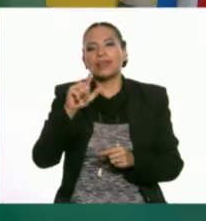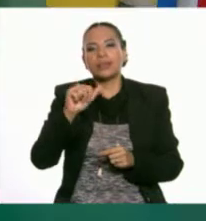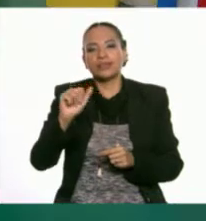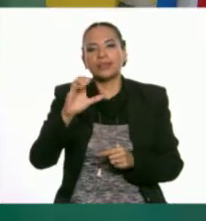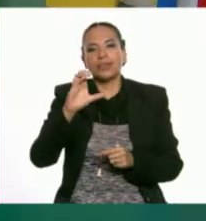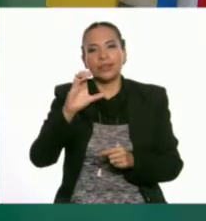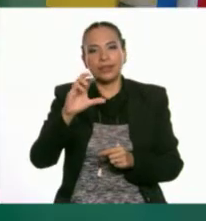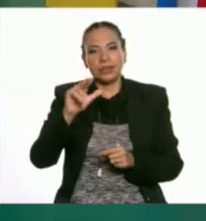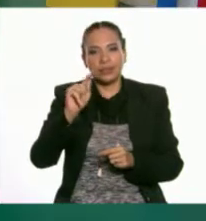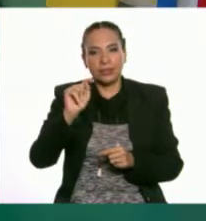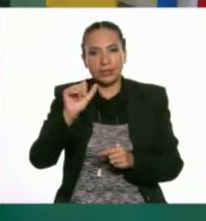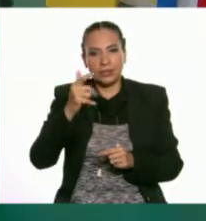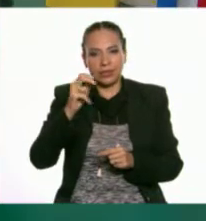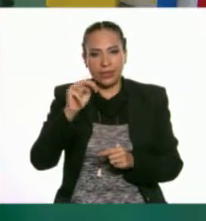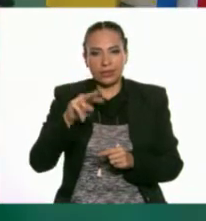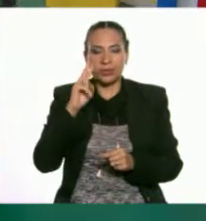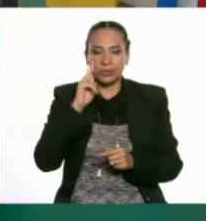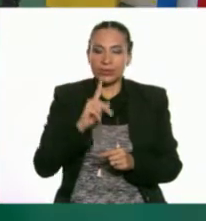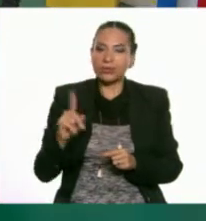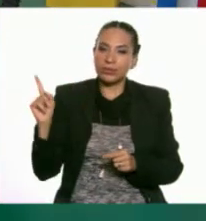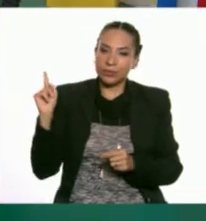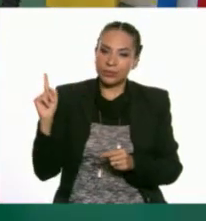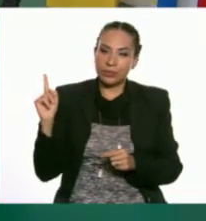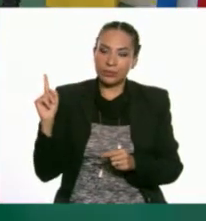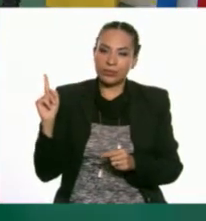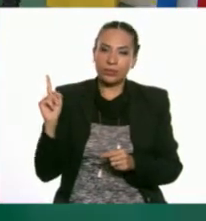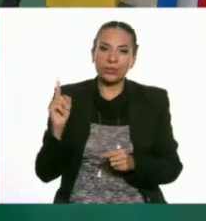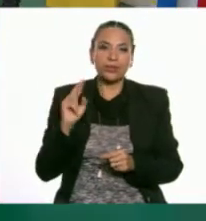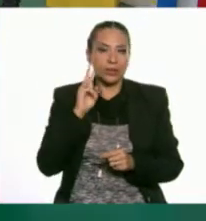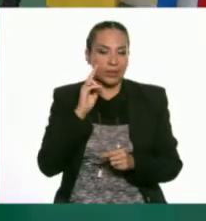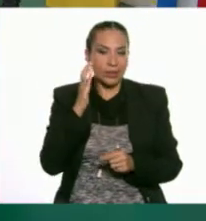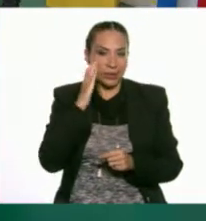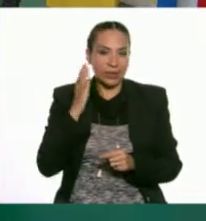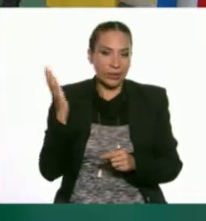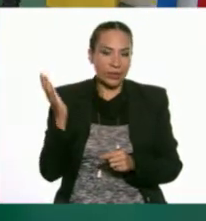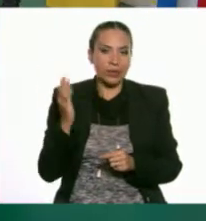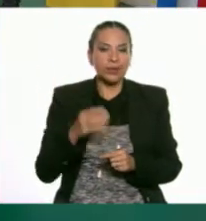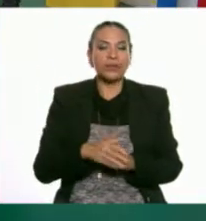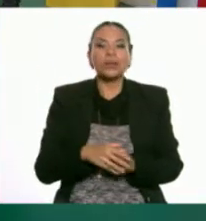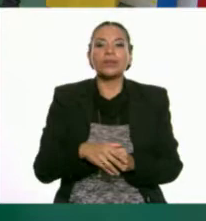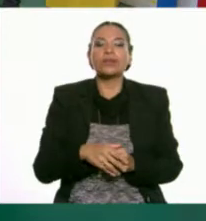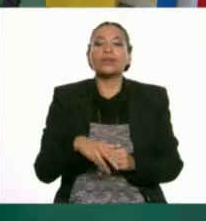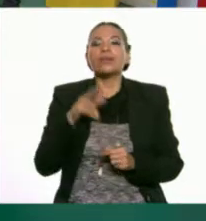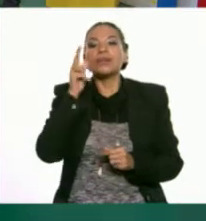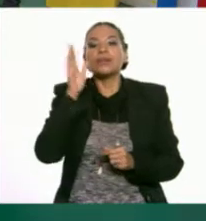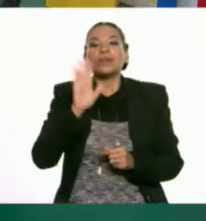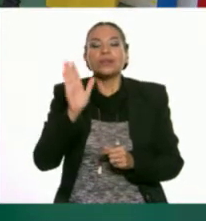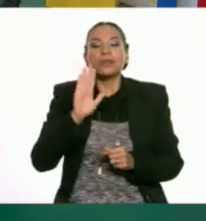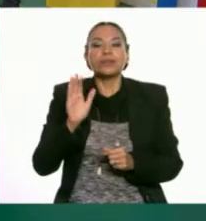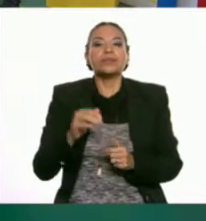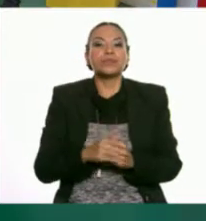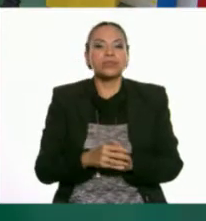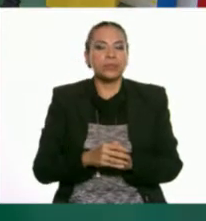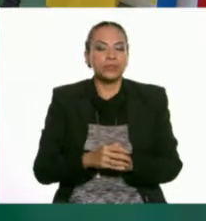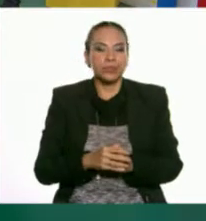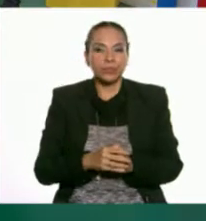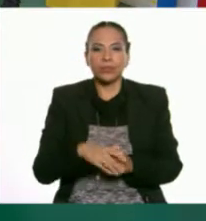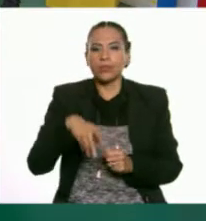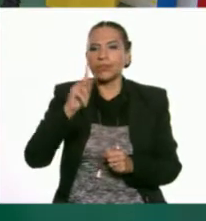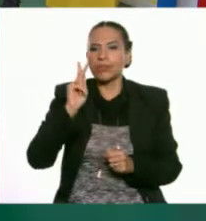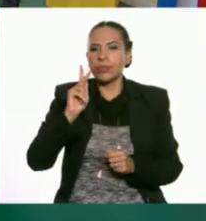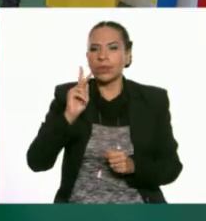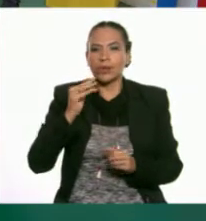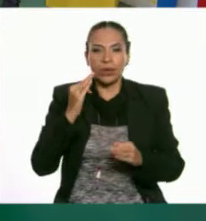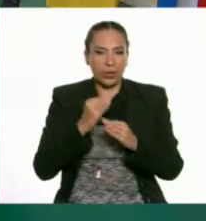Ørsted. Mira, él, para que lo conozcamos. ¡Órale! Hola Ørsted.